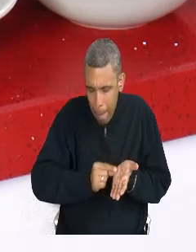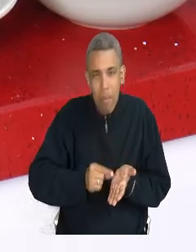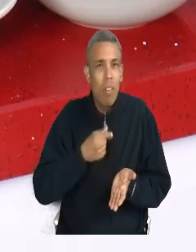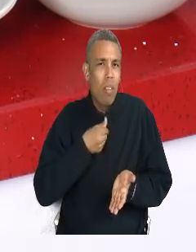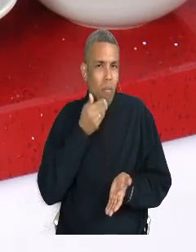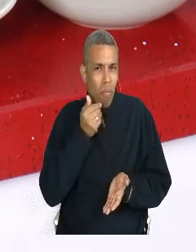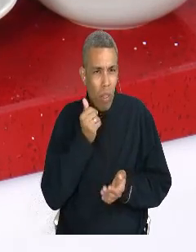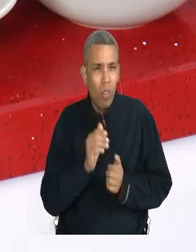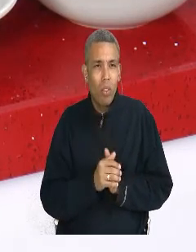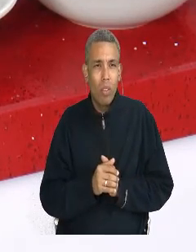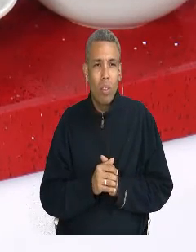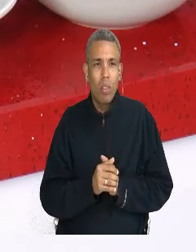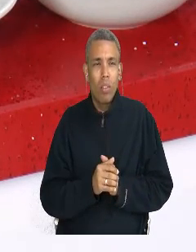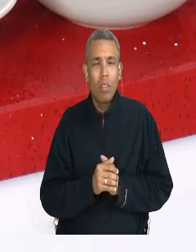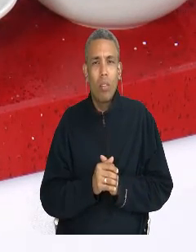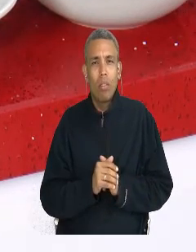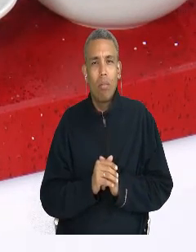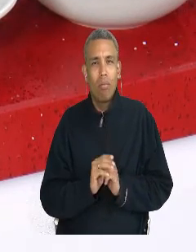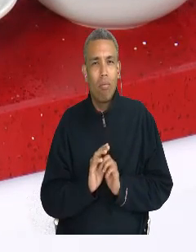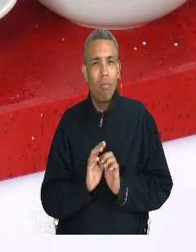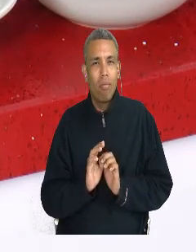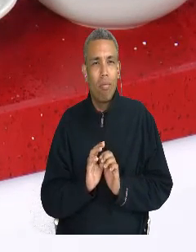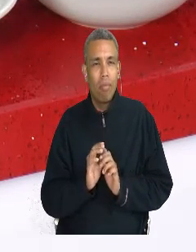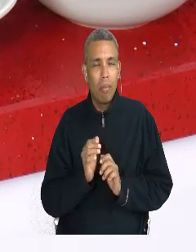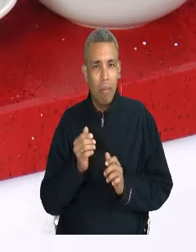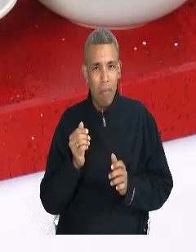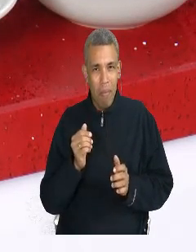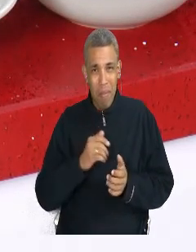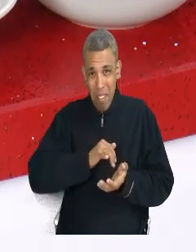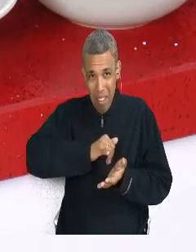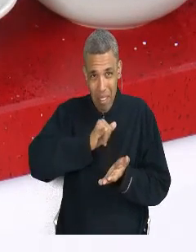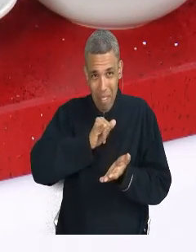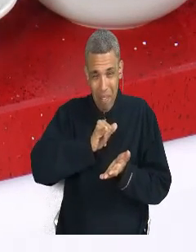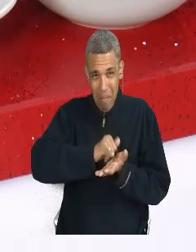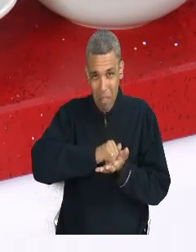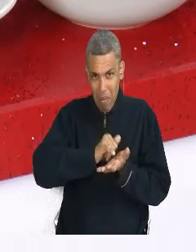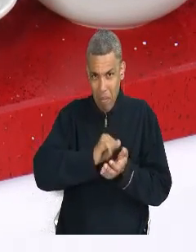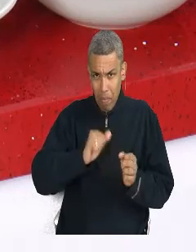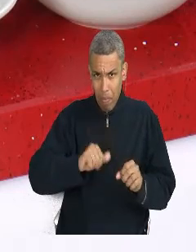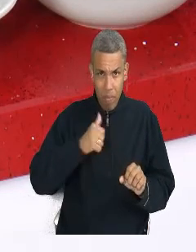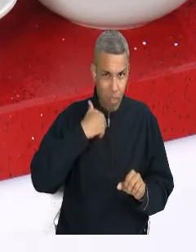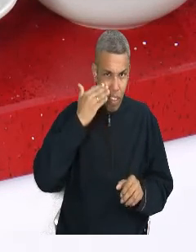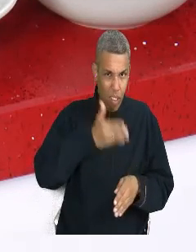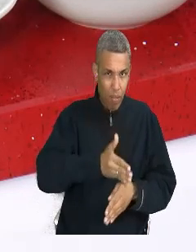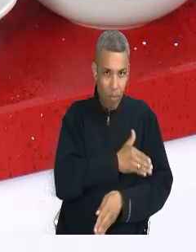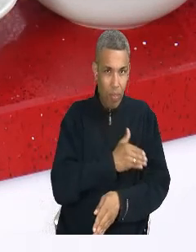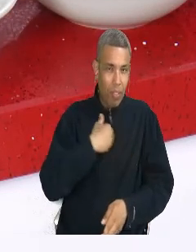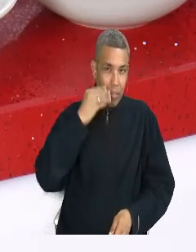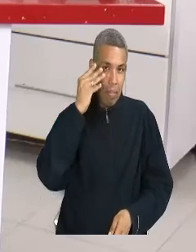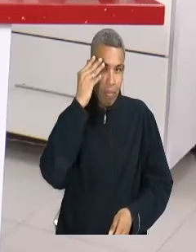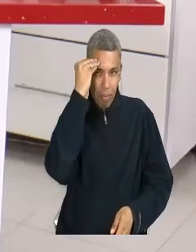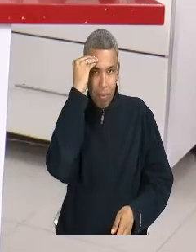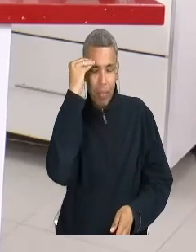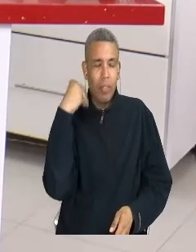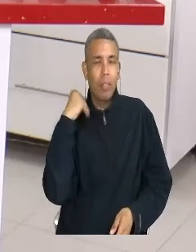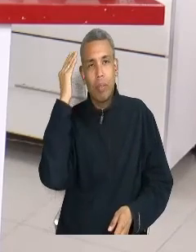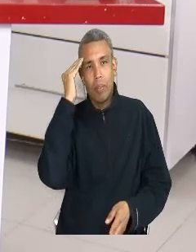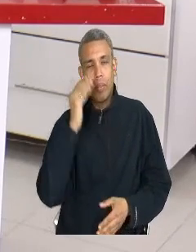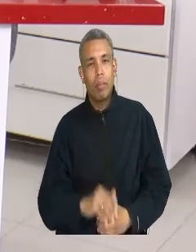los brunois, los concassés, ya ustedes nos han venido siguiendo, entonces de pronto tienen ya un poquito de conocimiento. Por este lado